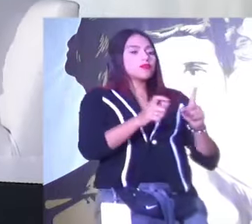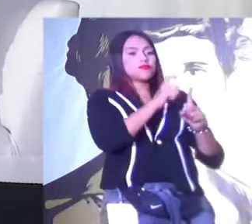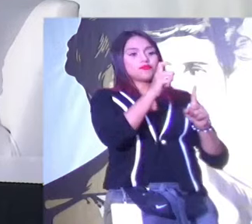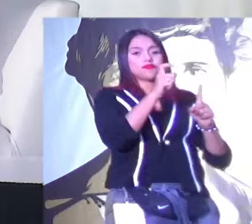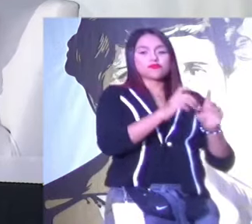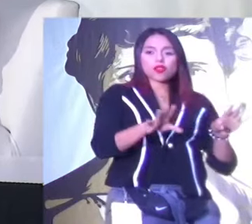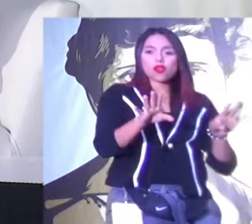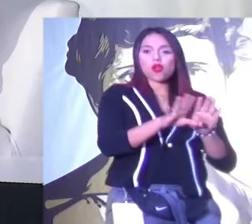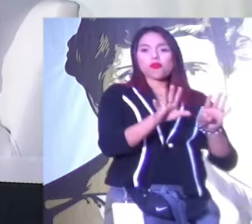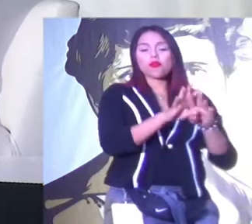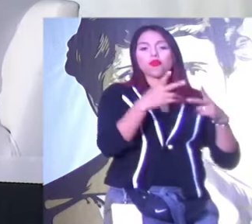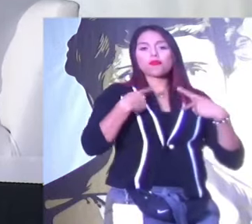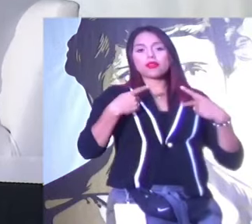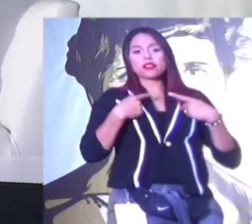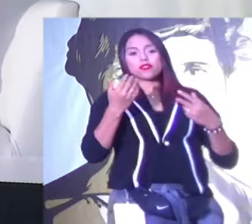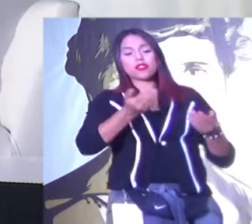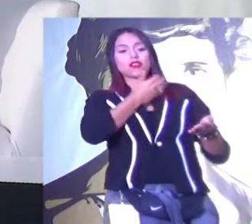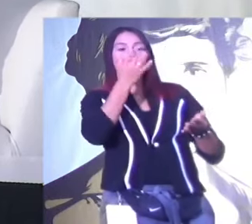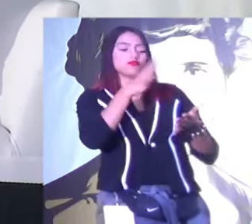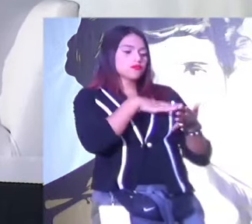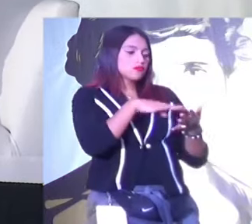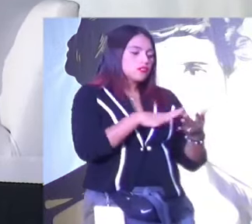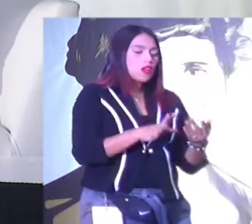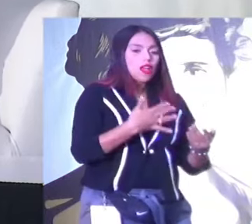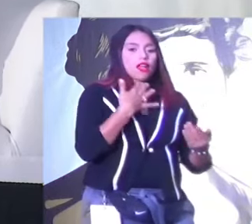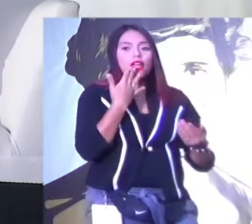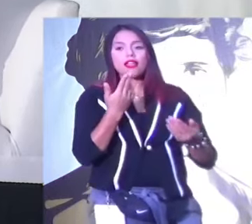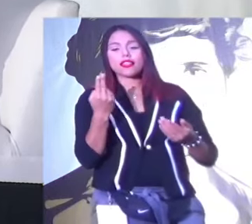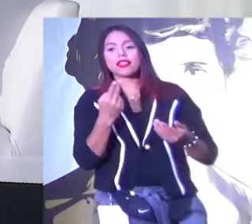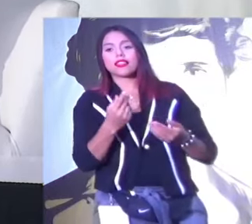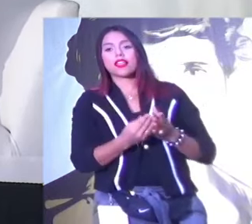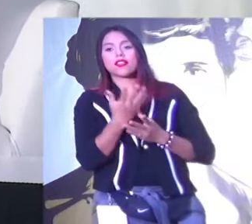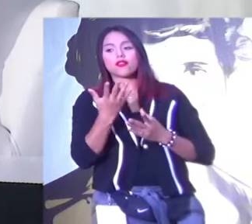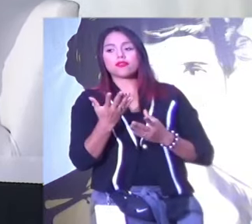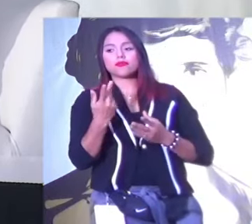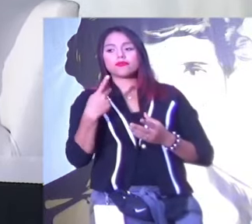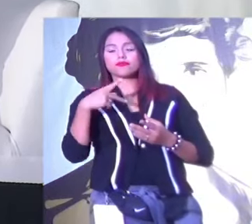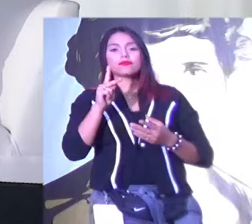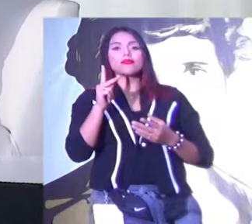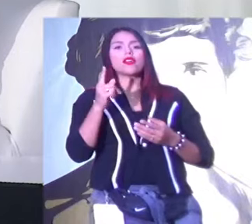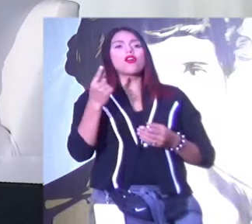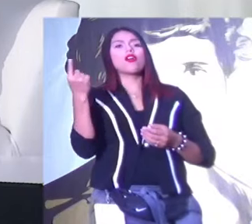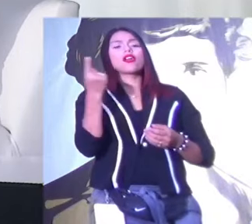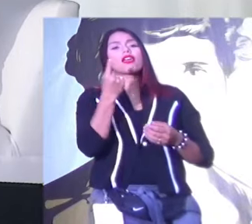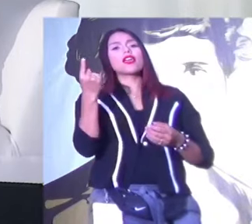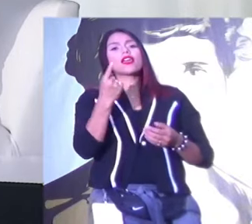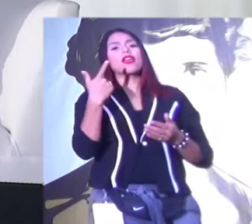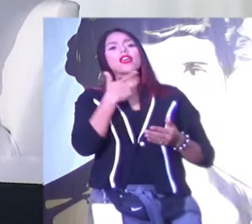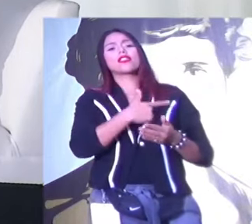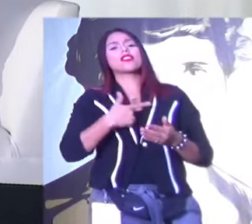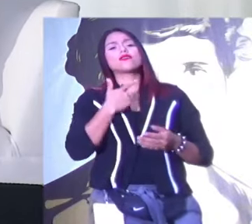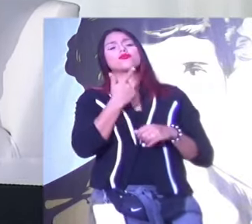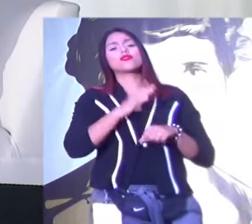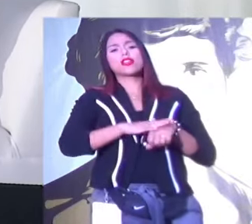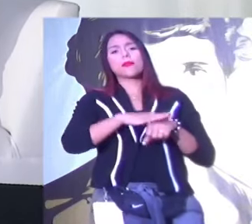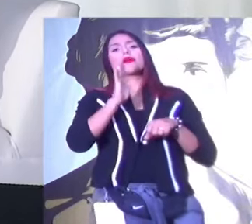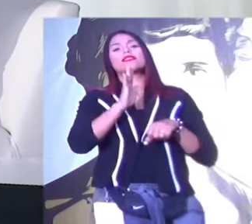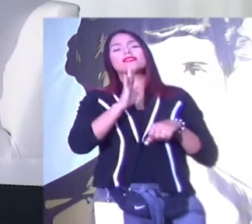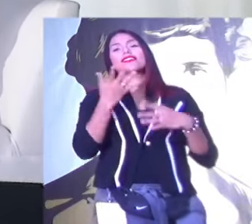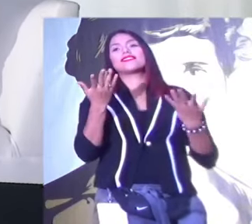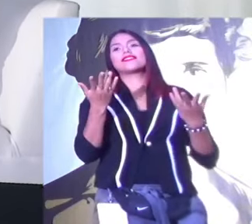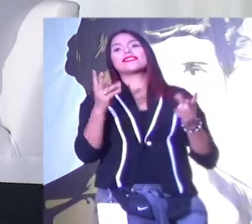enganche para un lector no muy avisado, pero al final del día, si me dicen a mí qué es lo que más te gusta de leer a Luis Humberto Crosswhite, es el